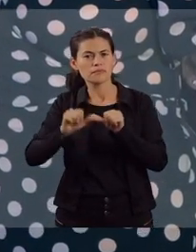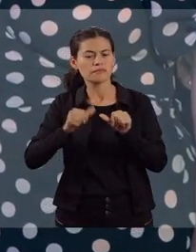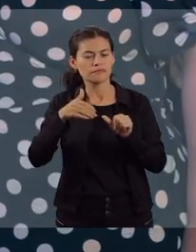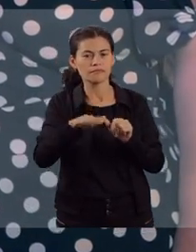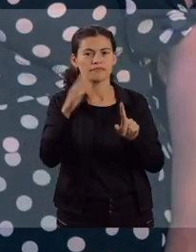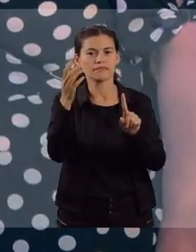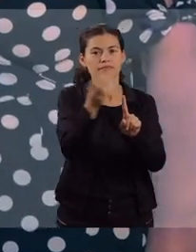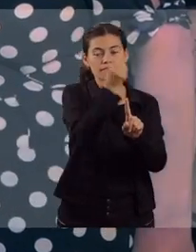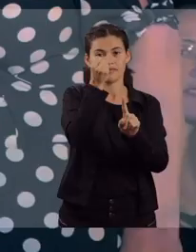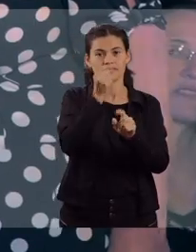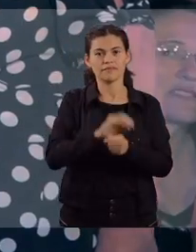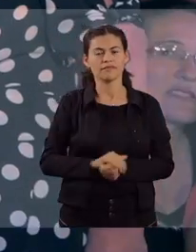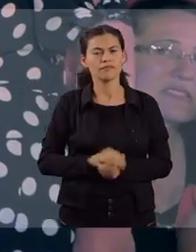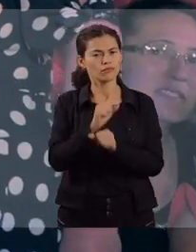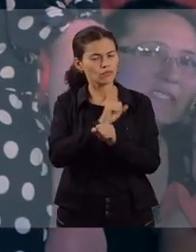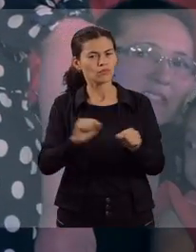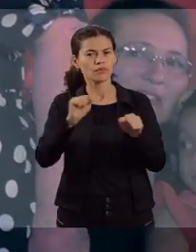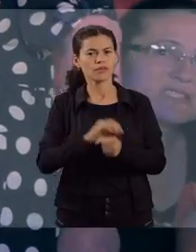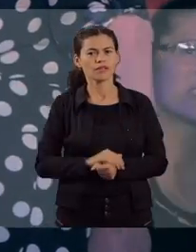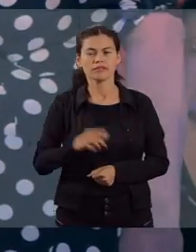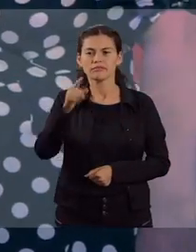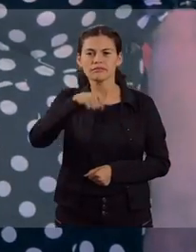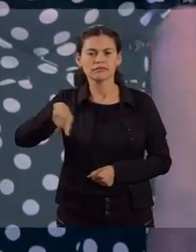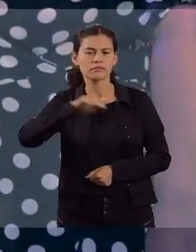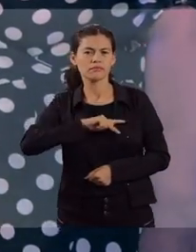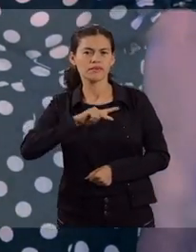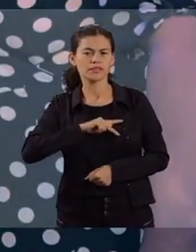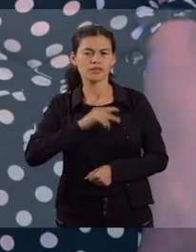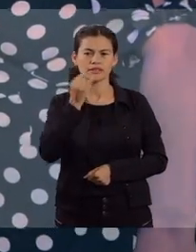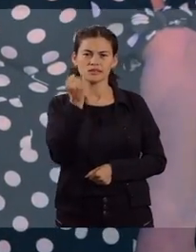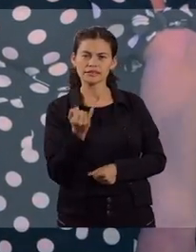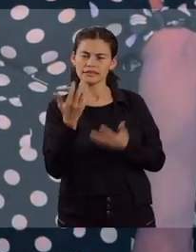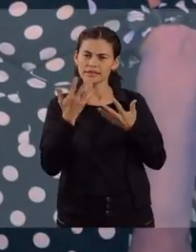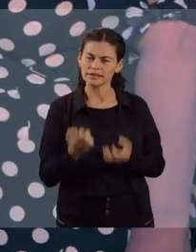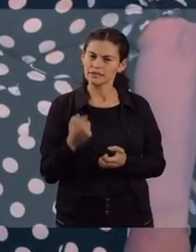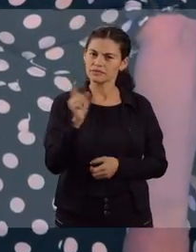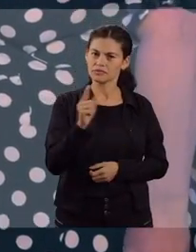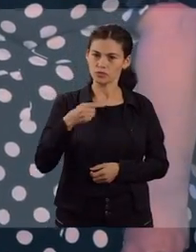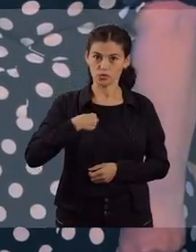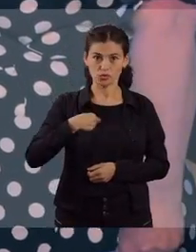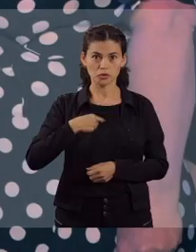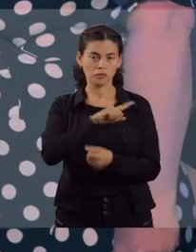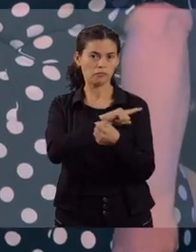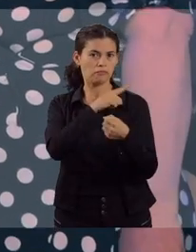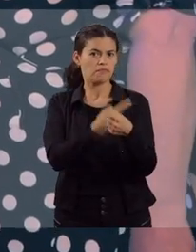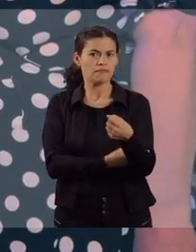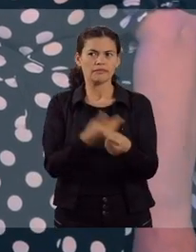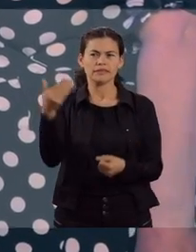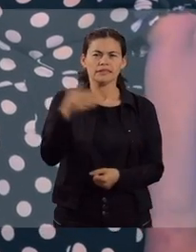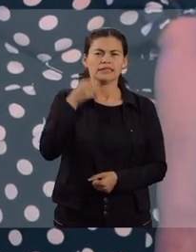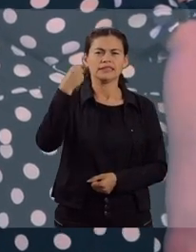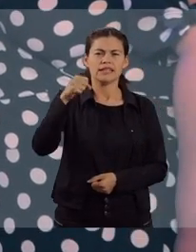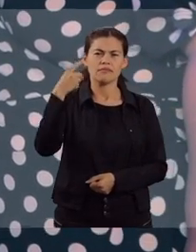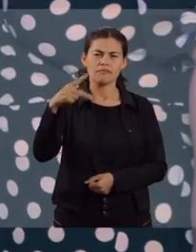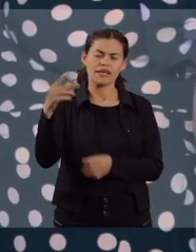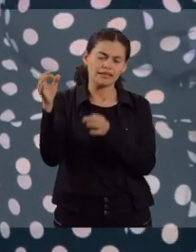Gina, y Catu Hawái, Chape, Aní Hawái y Candú, Pesena se Candú, Jai Sabayu Hawái de San Pedro, y Cuamandu Yuya,